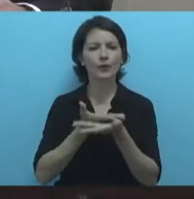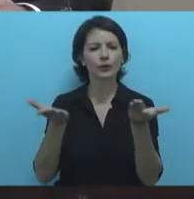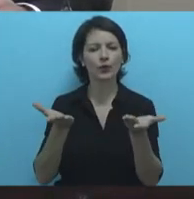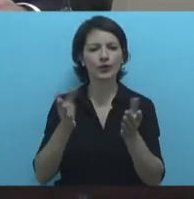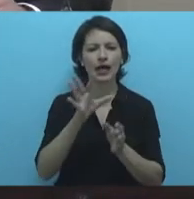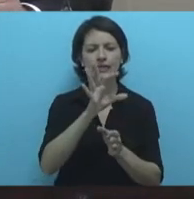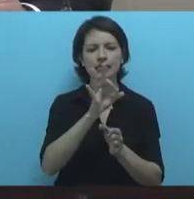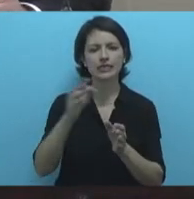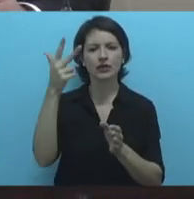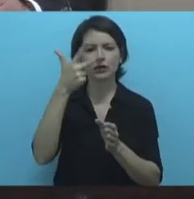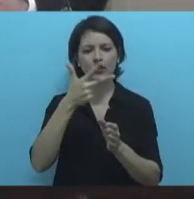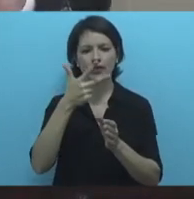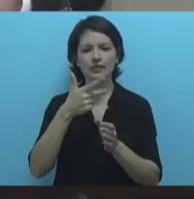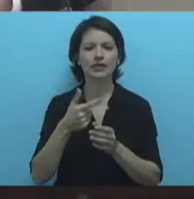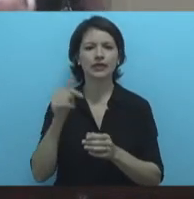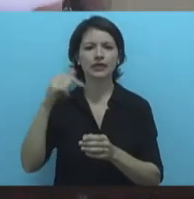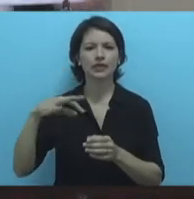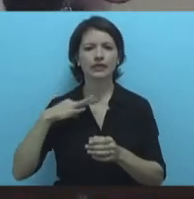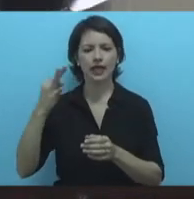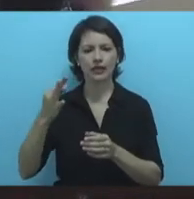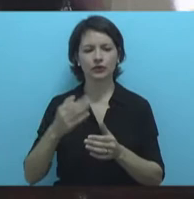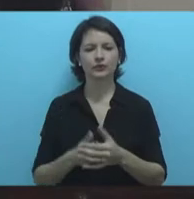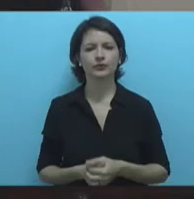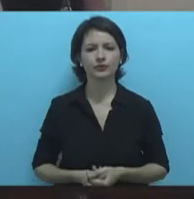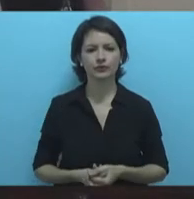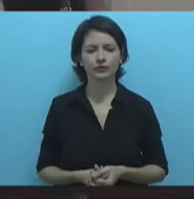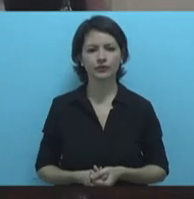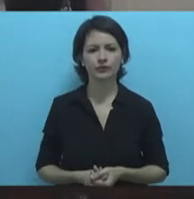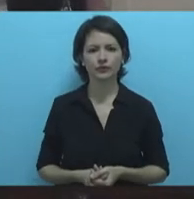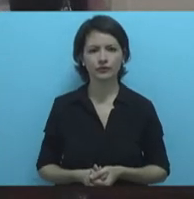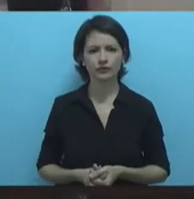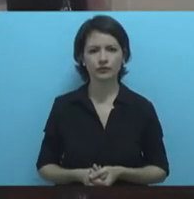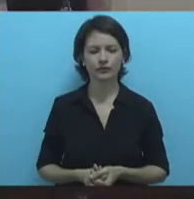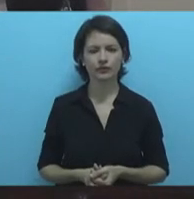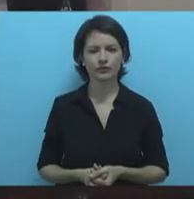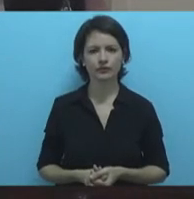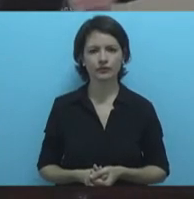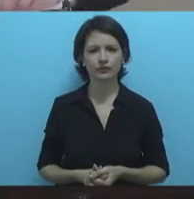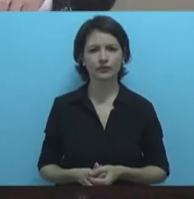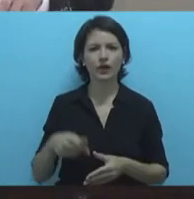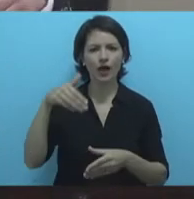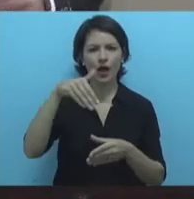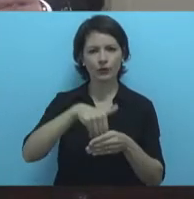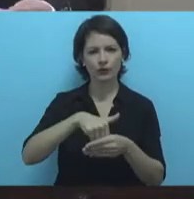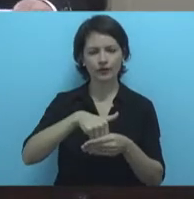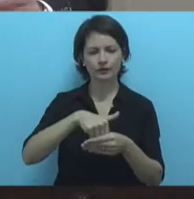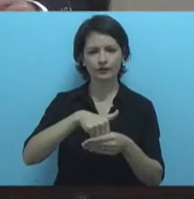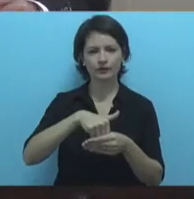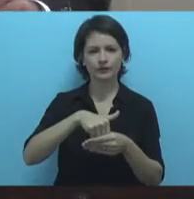03 del 2020 ponemos a consideración al tratamiento sobre tablas aprobado